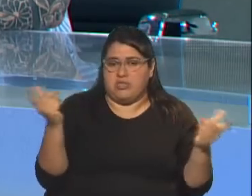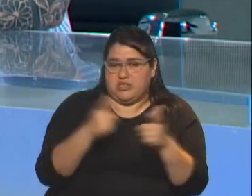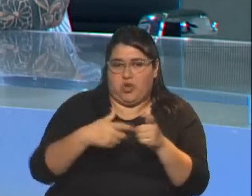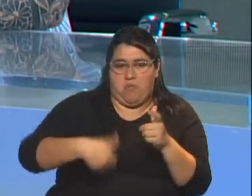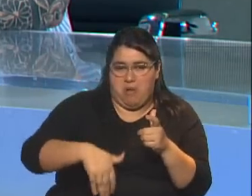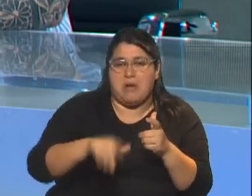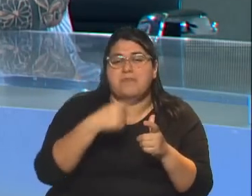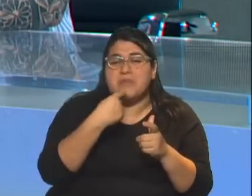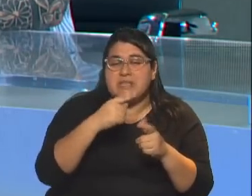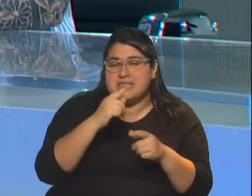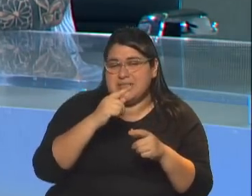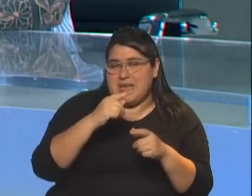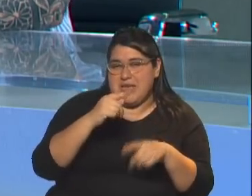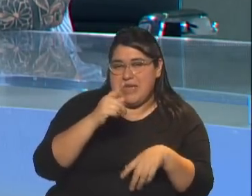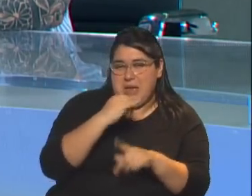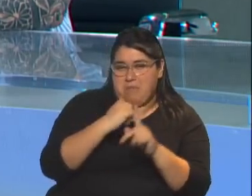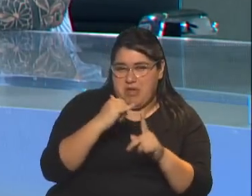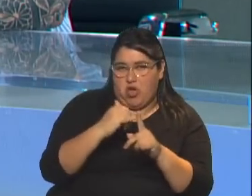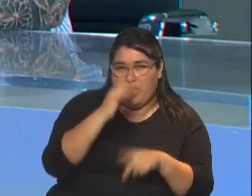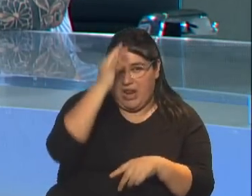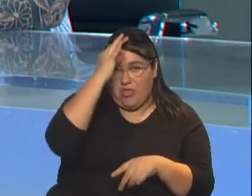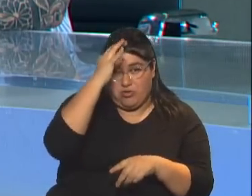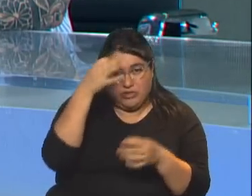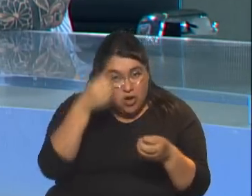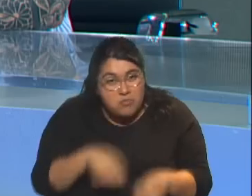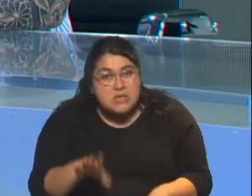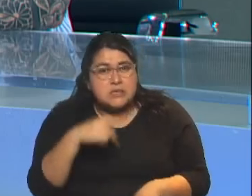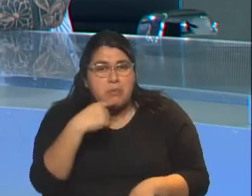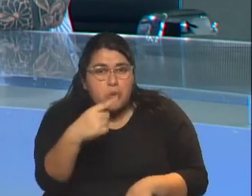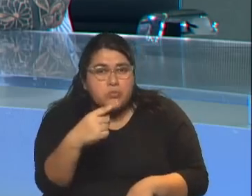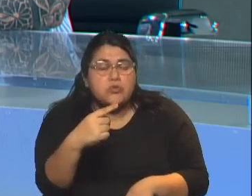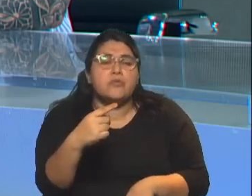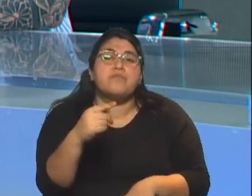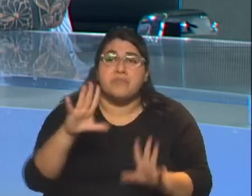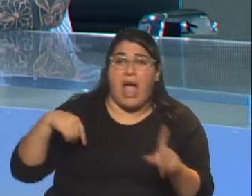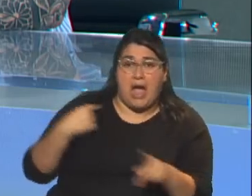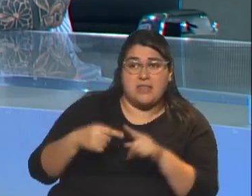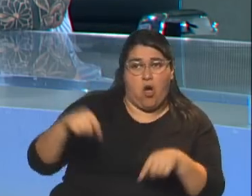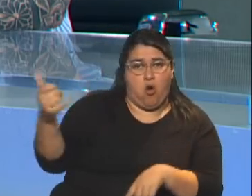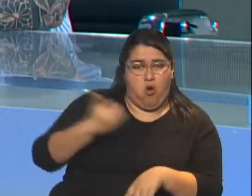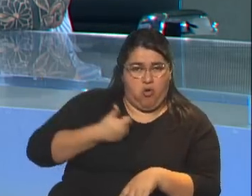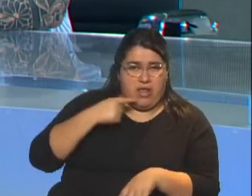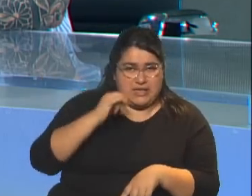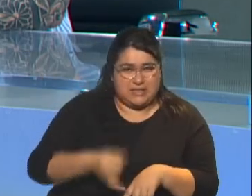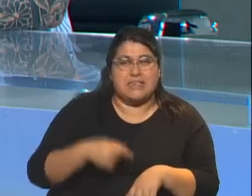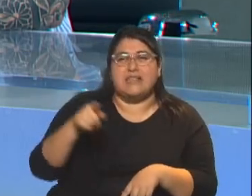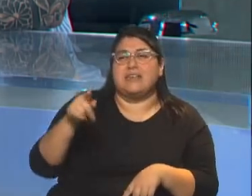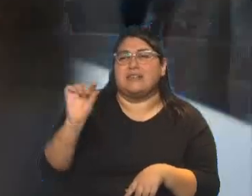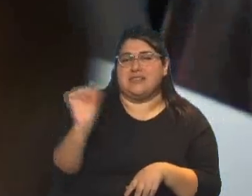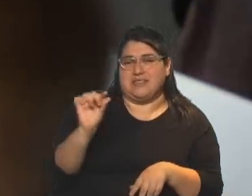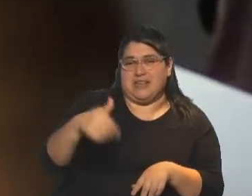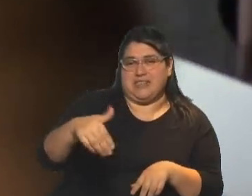la información estará comenzado en horas del mediodía a las 12 verdad esto es lo que se hasta ahora hace dos minutos estaba llegando la